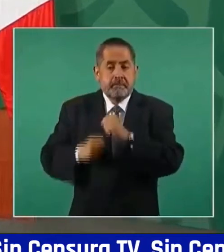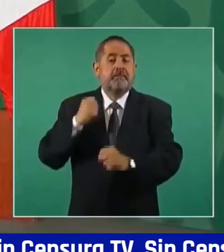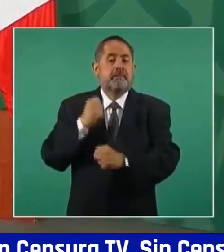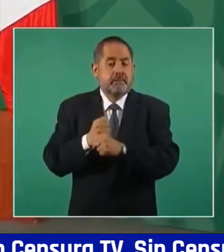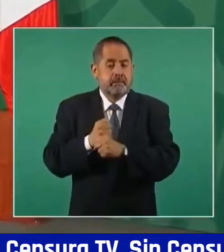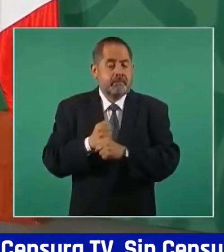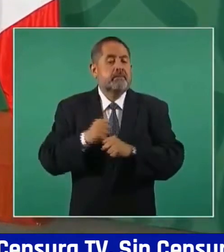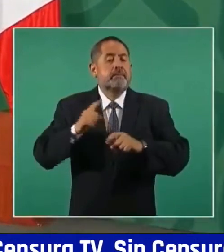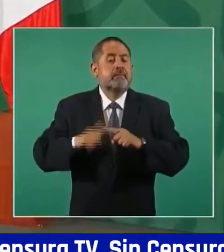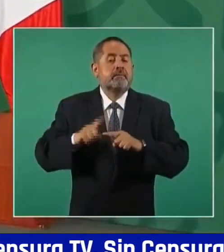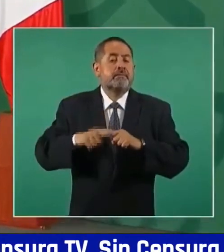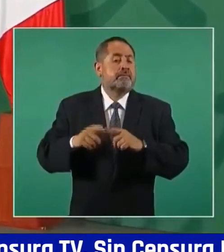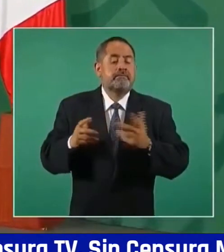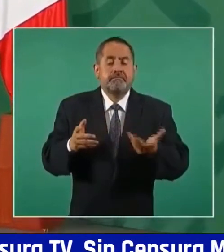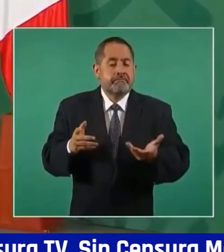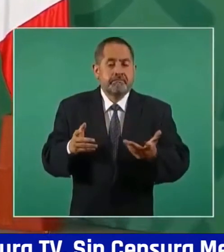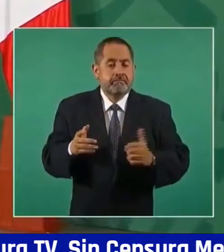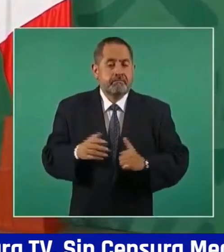de